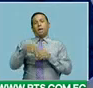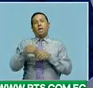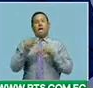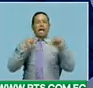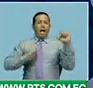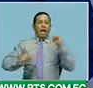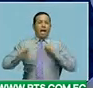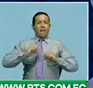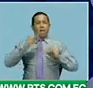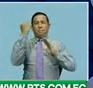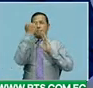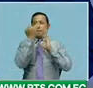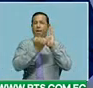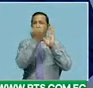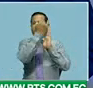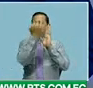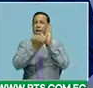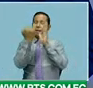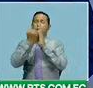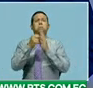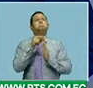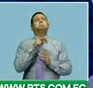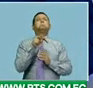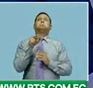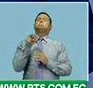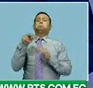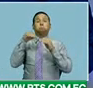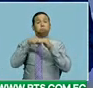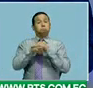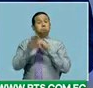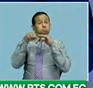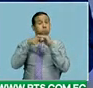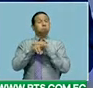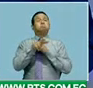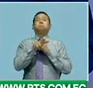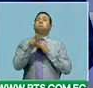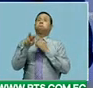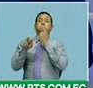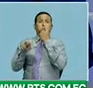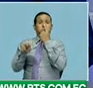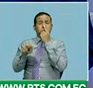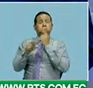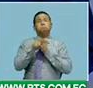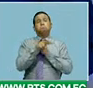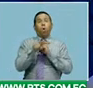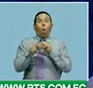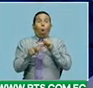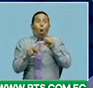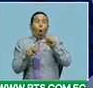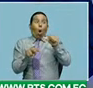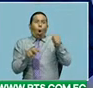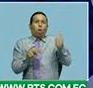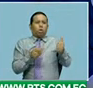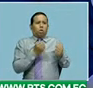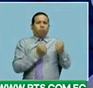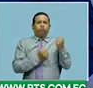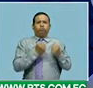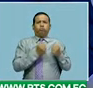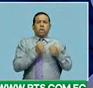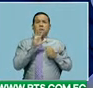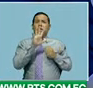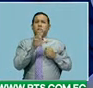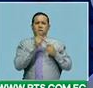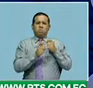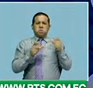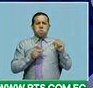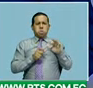en el balneario de Vallenita en la provincia de Santa Elena. Cámaras de vigilancia registraron el momento exacto en que 5 antisociales fuertemente armados